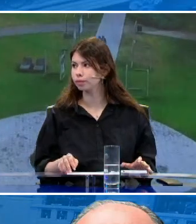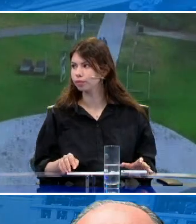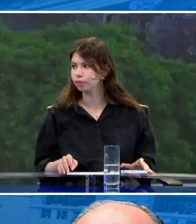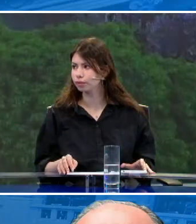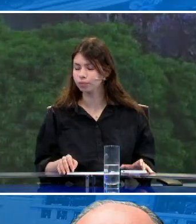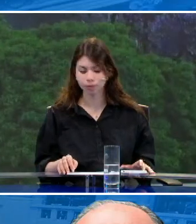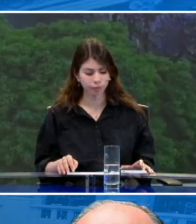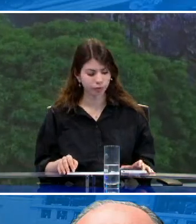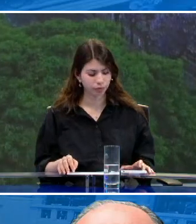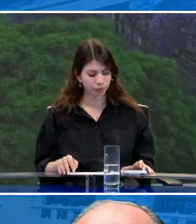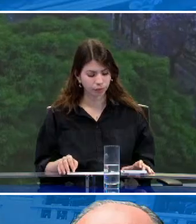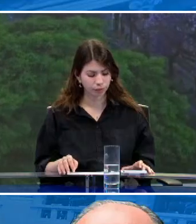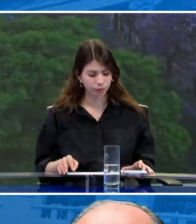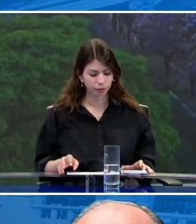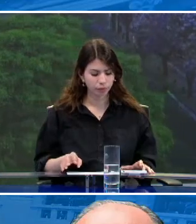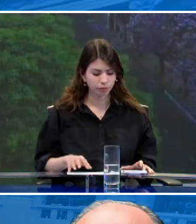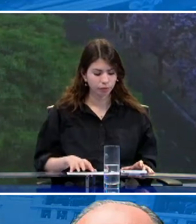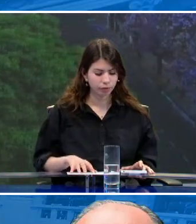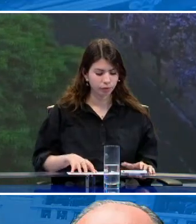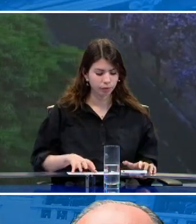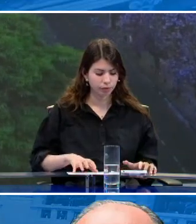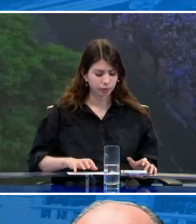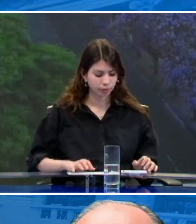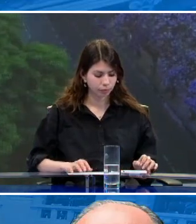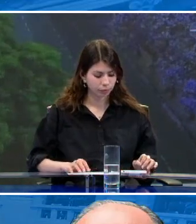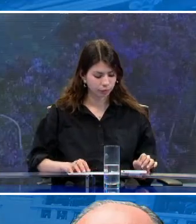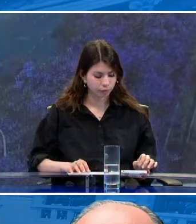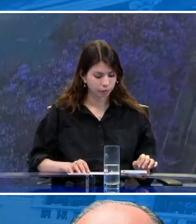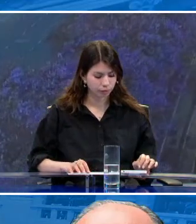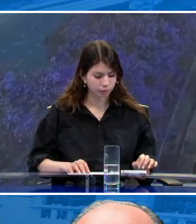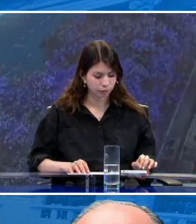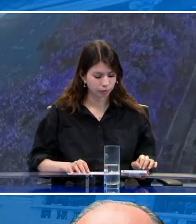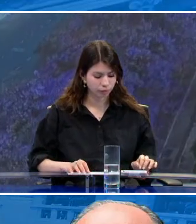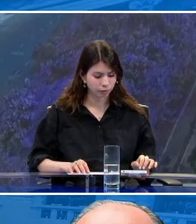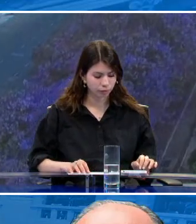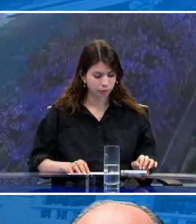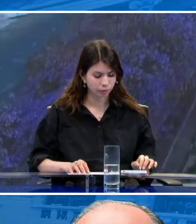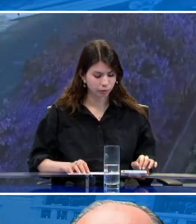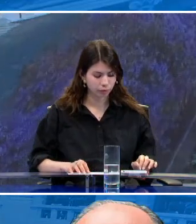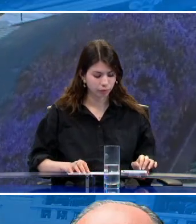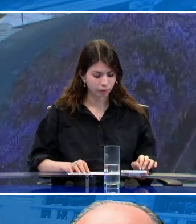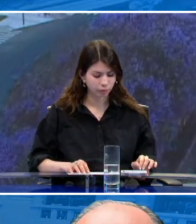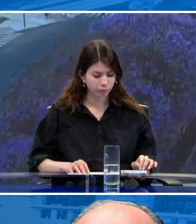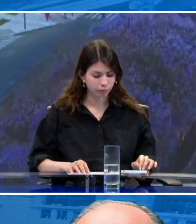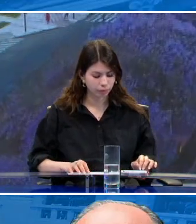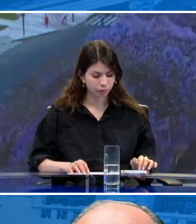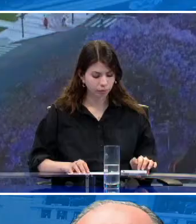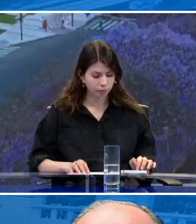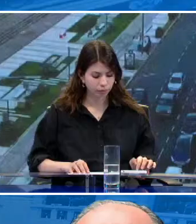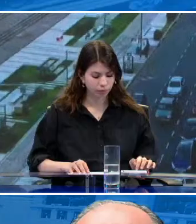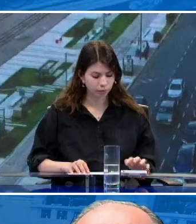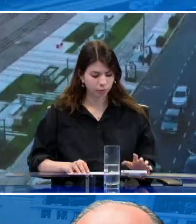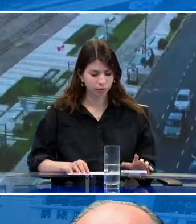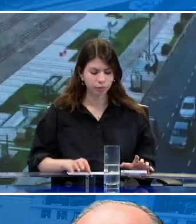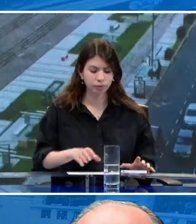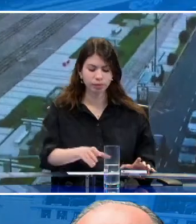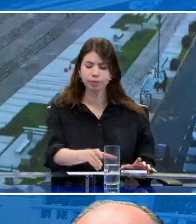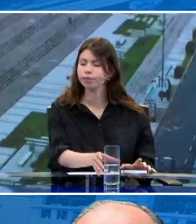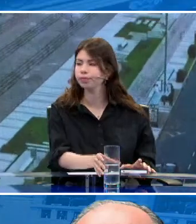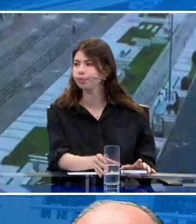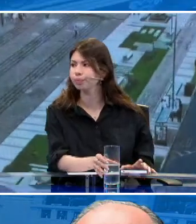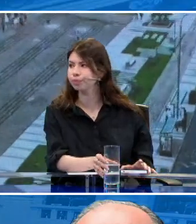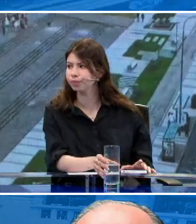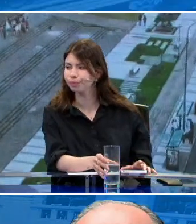por el tema de el control o el manejo de la Libertad Avanza en la provincia de San Luis. Él ahí ya empieza